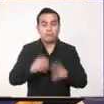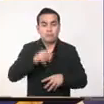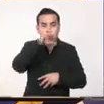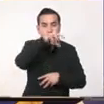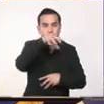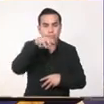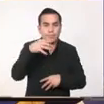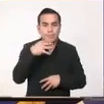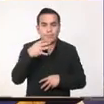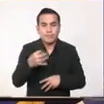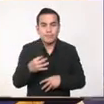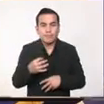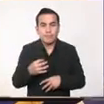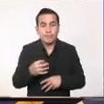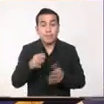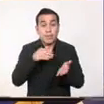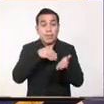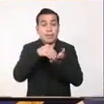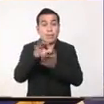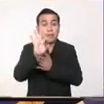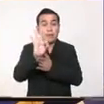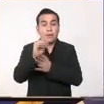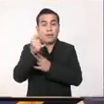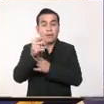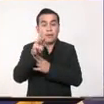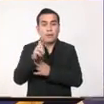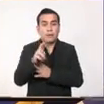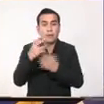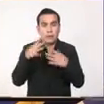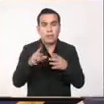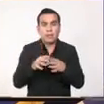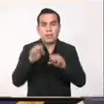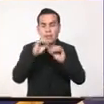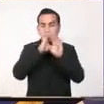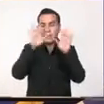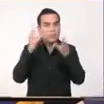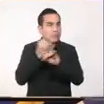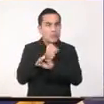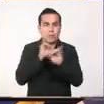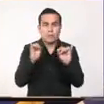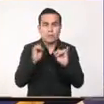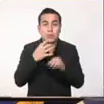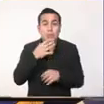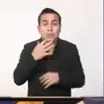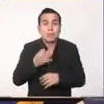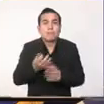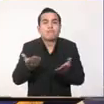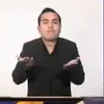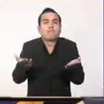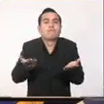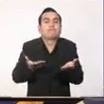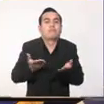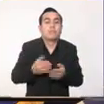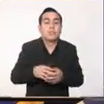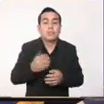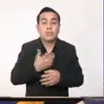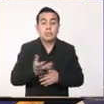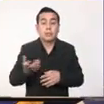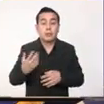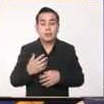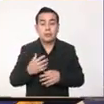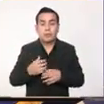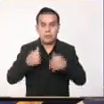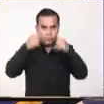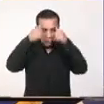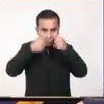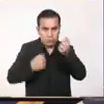Y precisamente eso fue lo que hicimos, quitamos a un fiscal evidentemente vinculado, que no es independiente, que no va a ser imparcial, que es totalmente vinculado